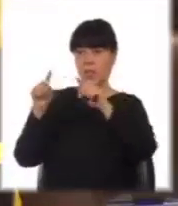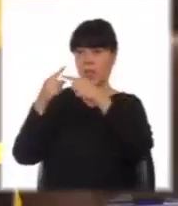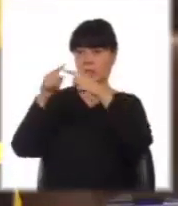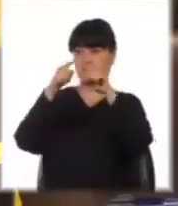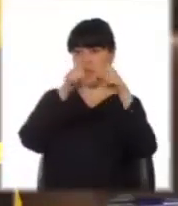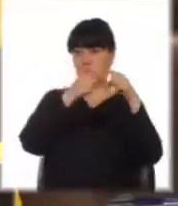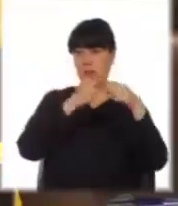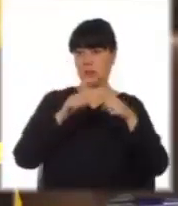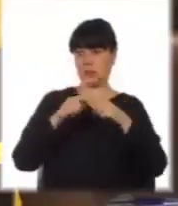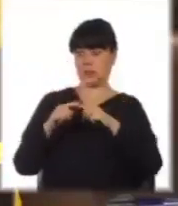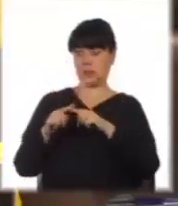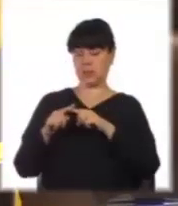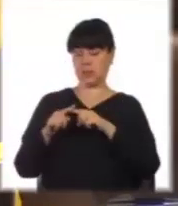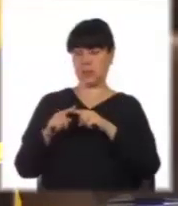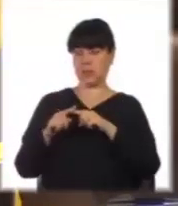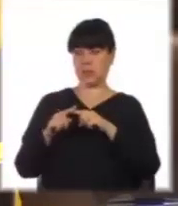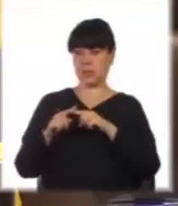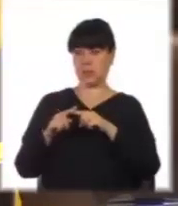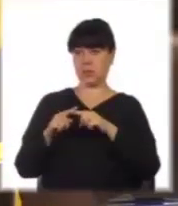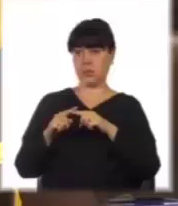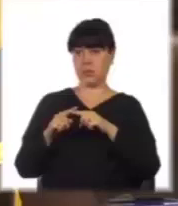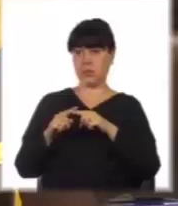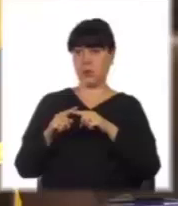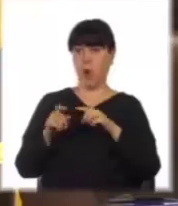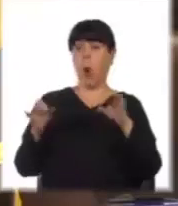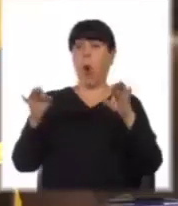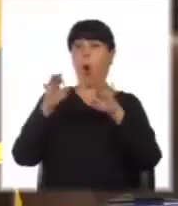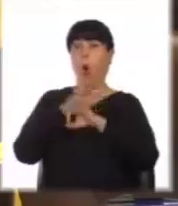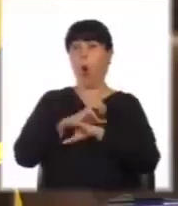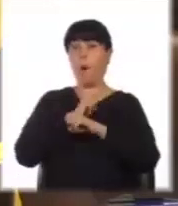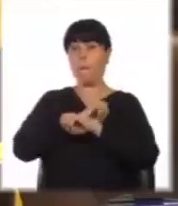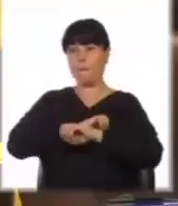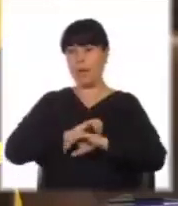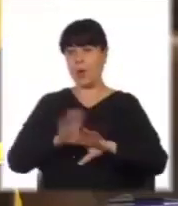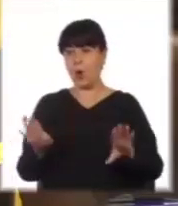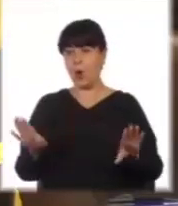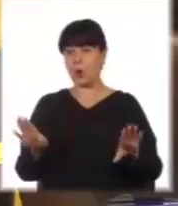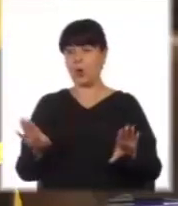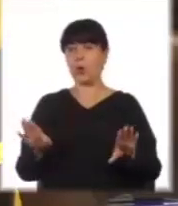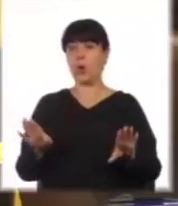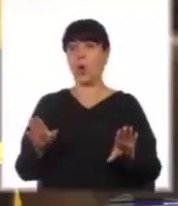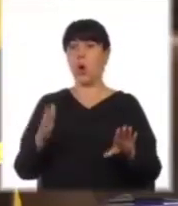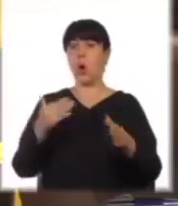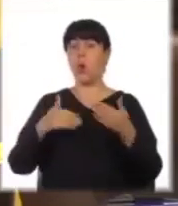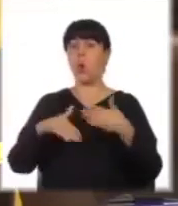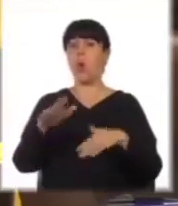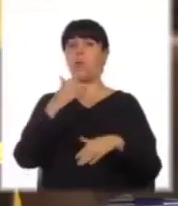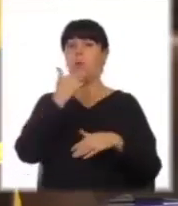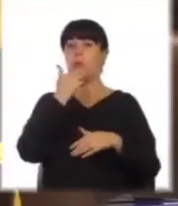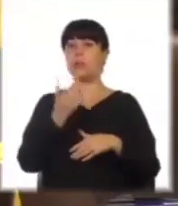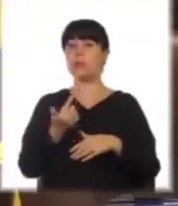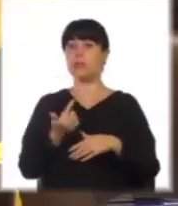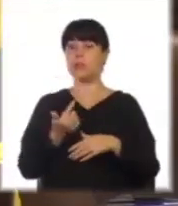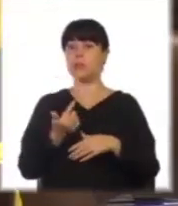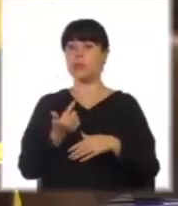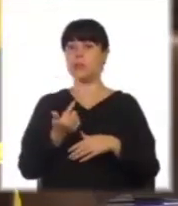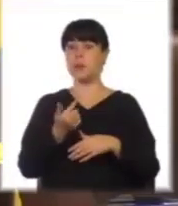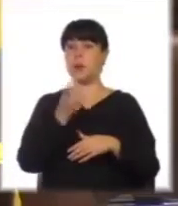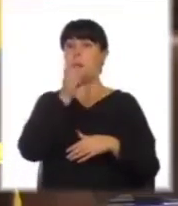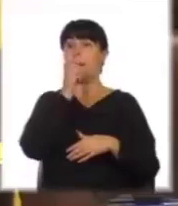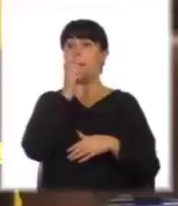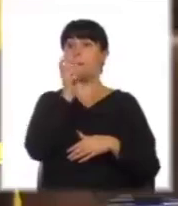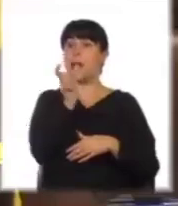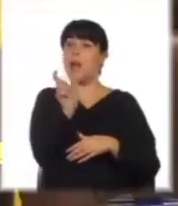personas de capacidades diferentes. O peor aún, cuando se generan palabras